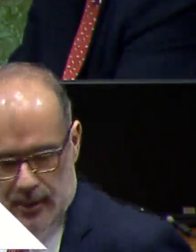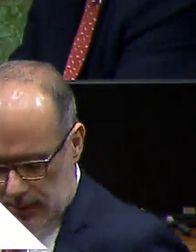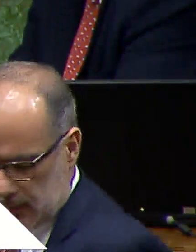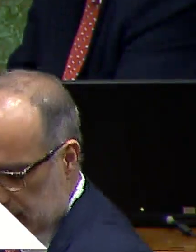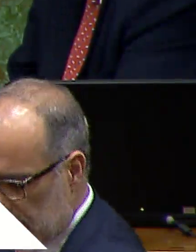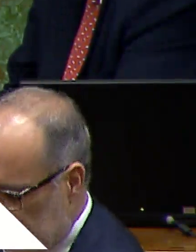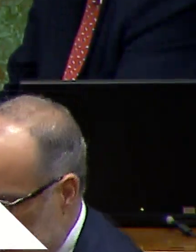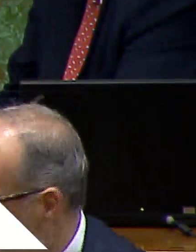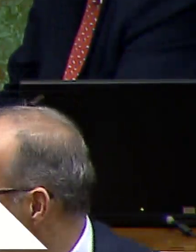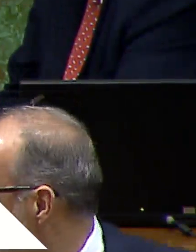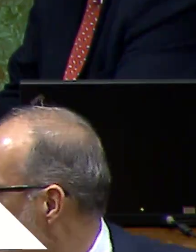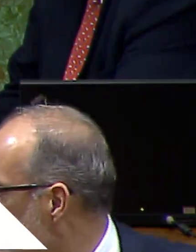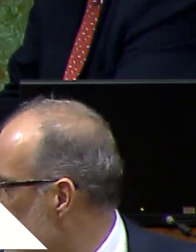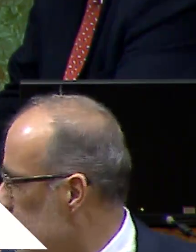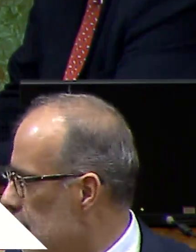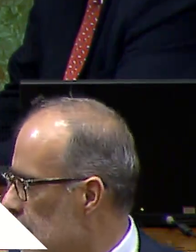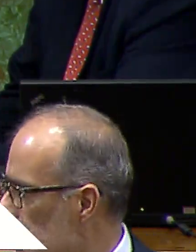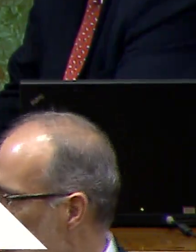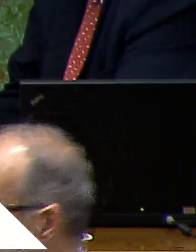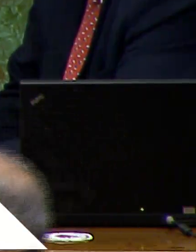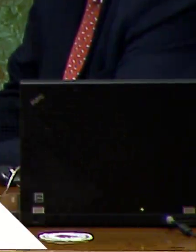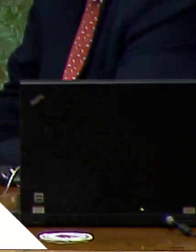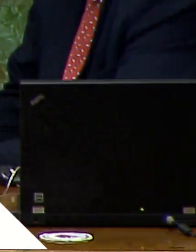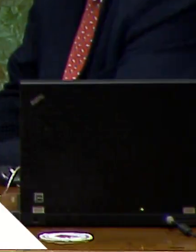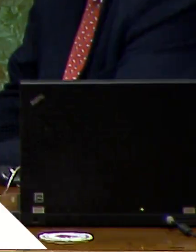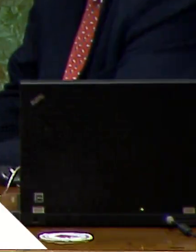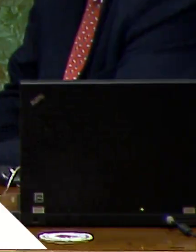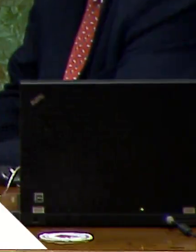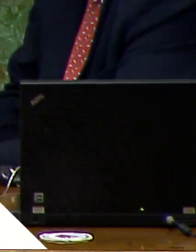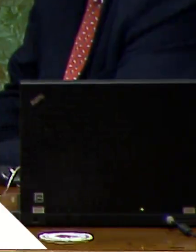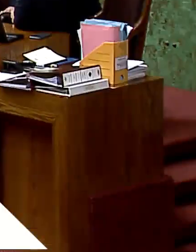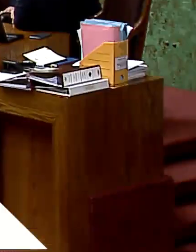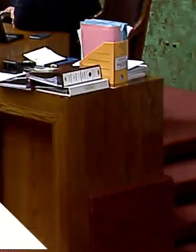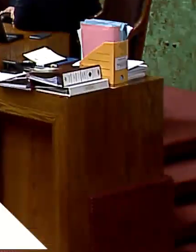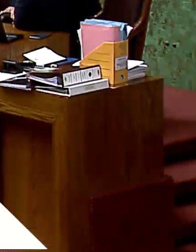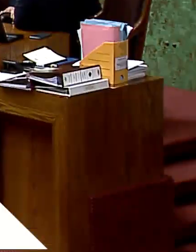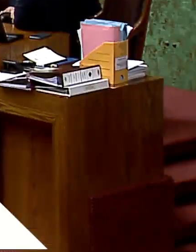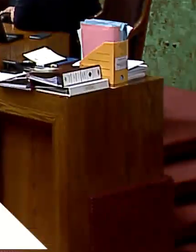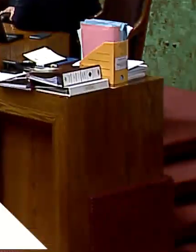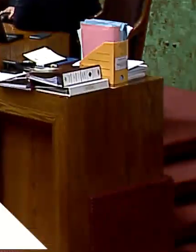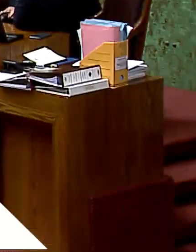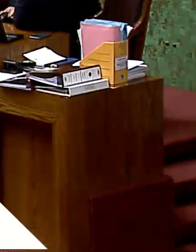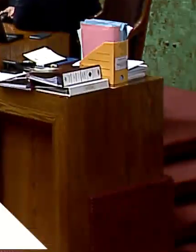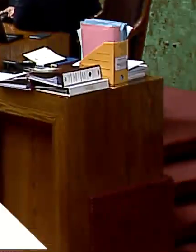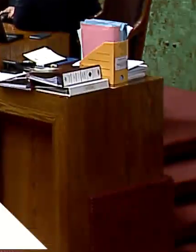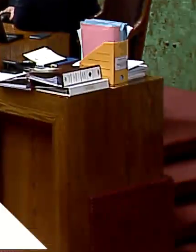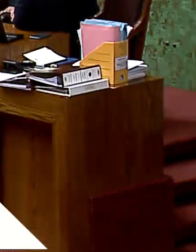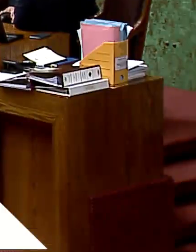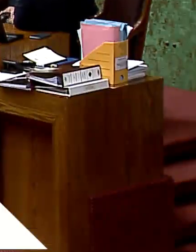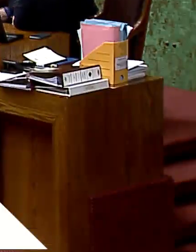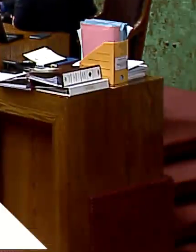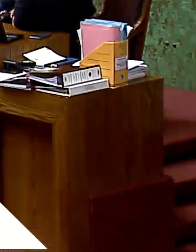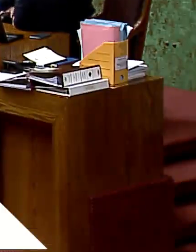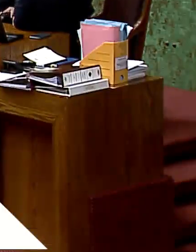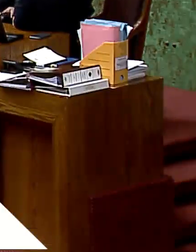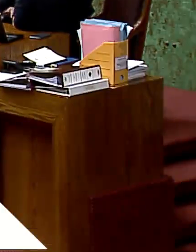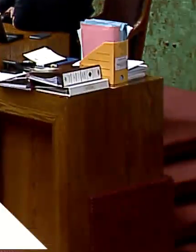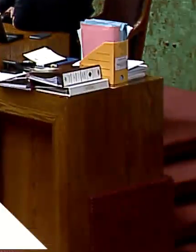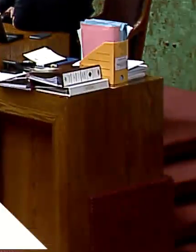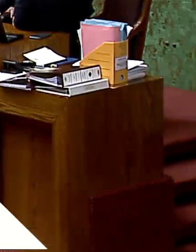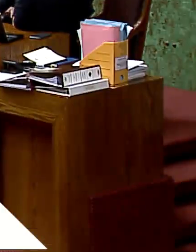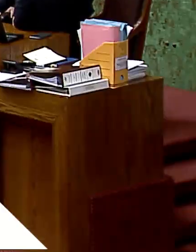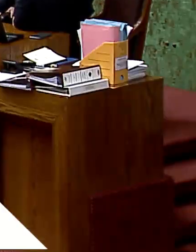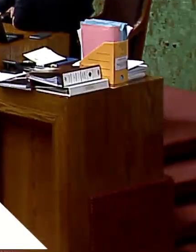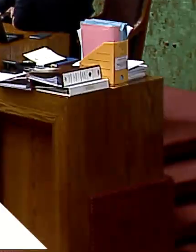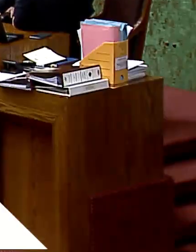diputado Bergui, le ofrezco la palabra. Muchas gracias, señor presidente. Señor presidente, por su intermedio saludar al señor ministro de Hacienda que está